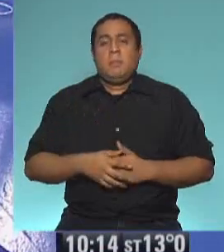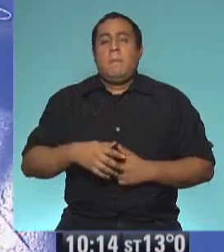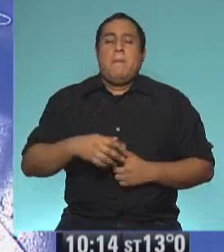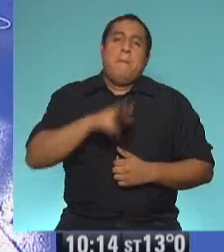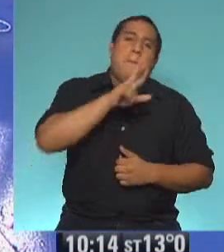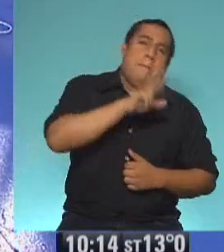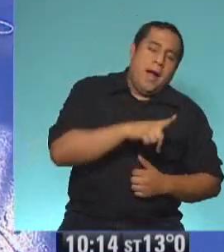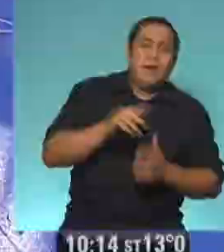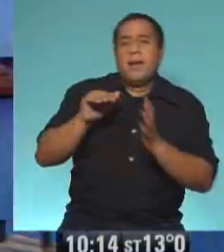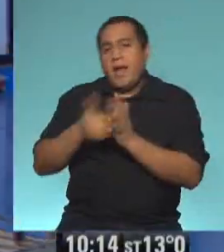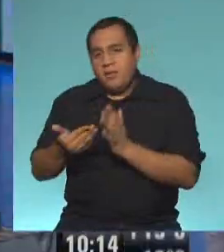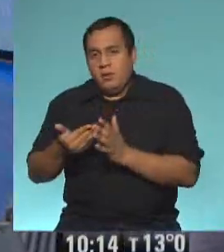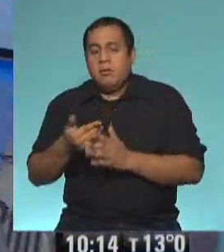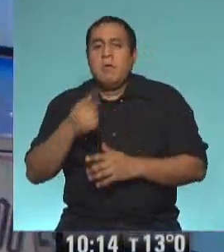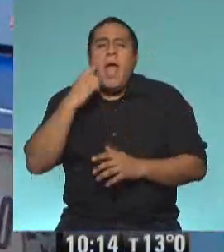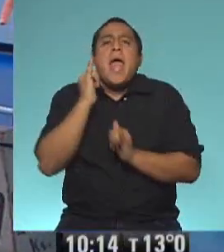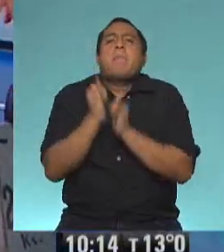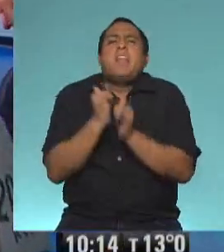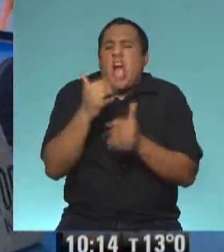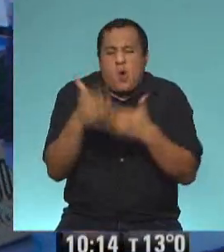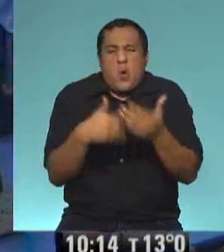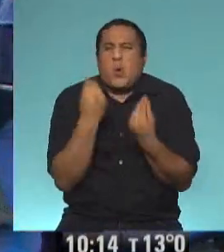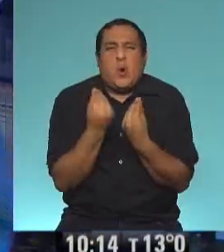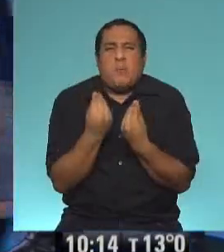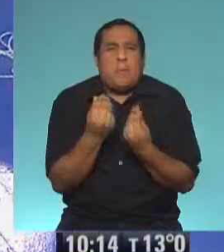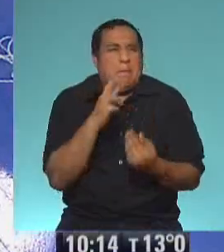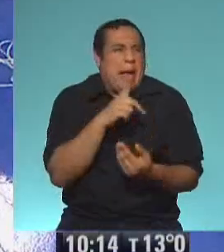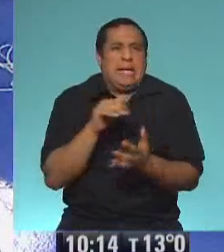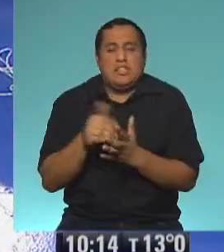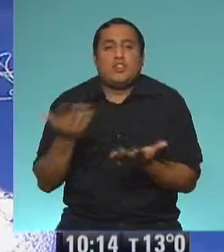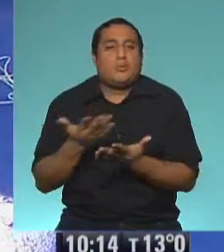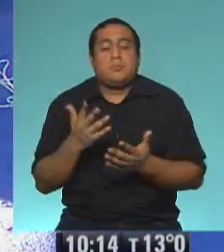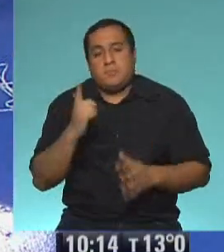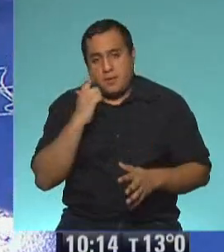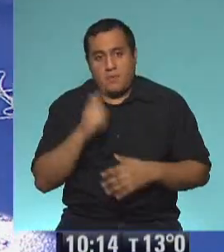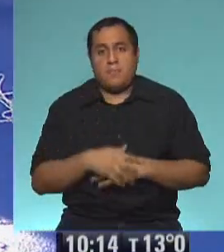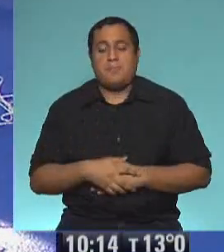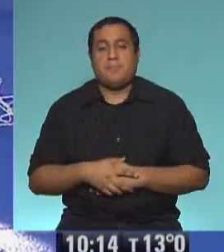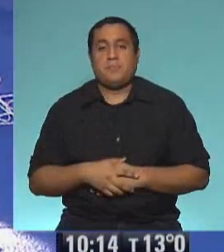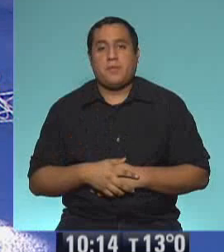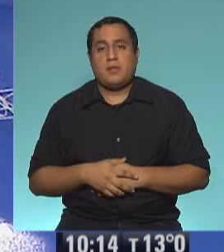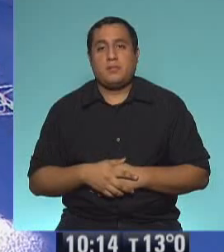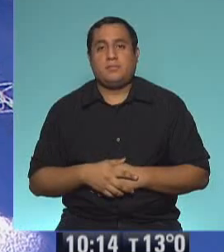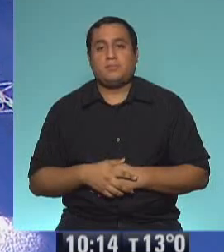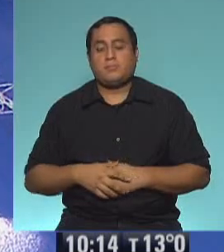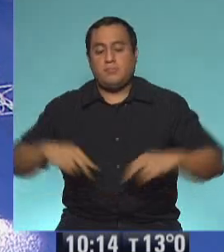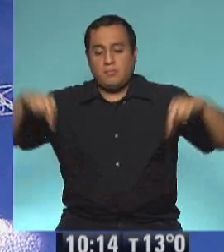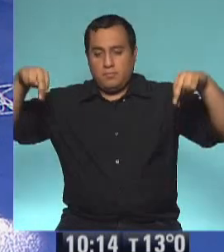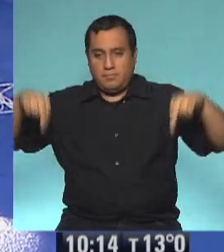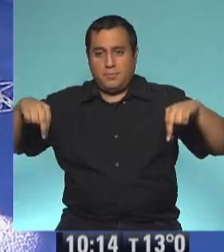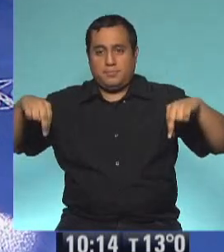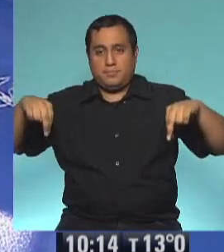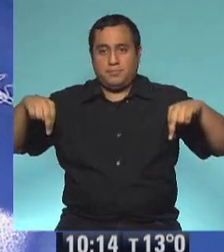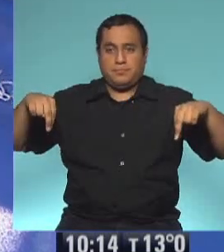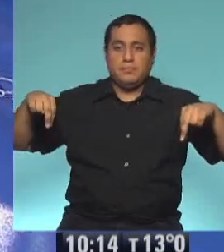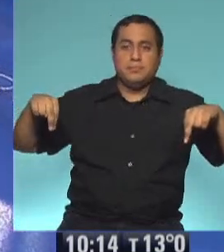queso. Pero él nos va a ganar. Expliquemos. Expliquemos vamos el pan y queso. Sí, pero... porque no depende del tamaño, sino de cierto azar. Hay que ubicarse uno en